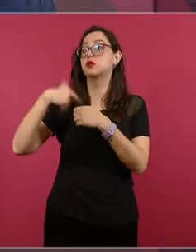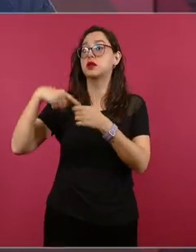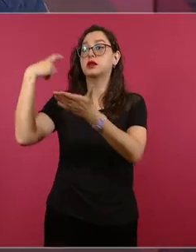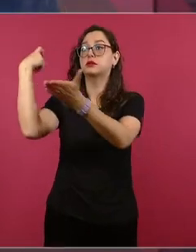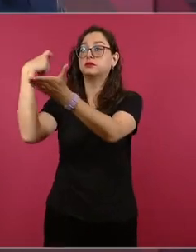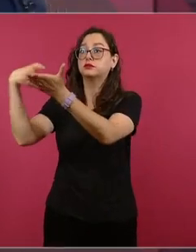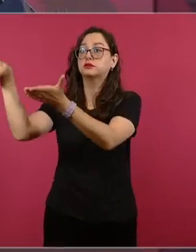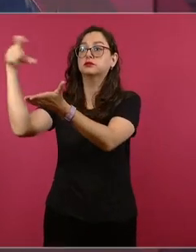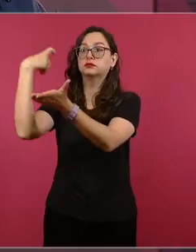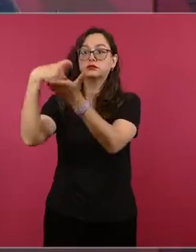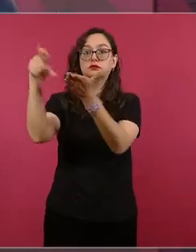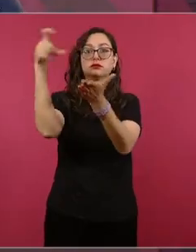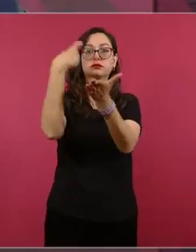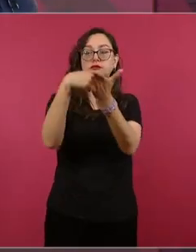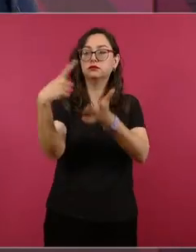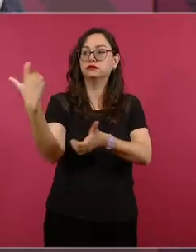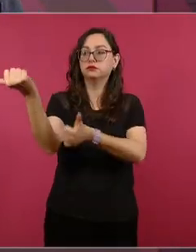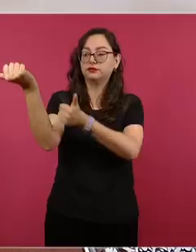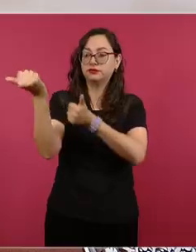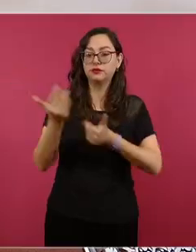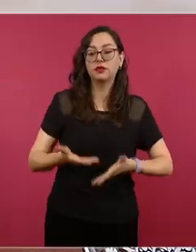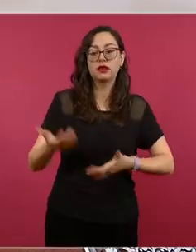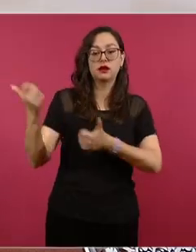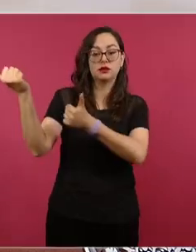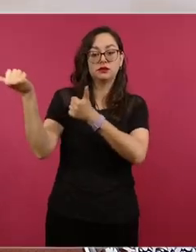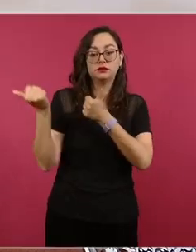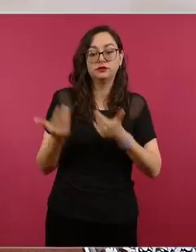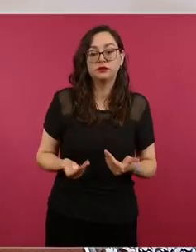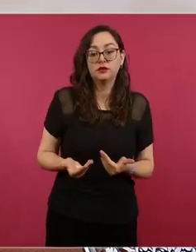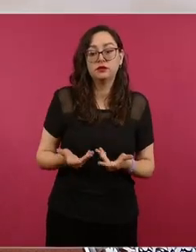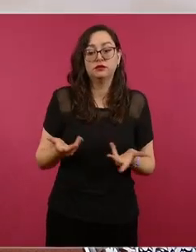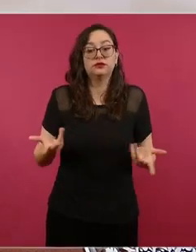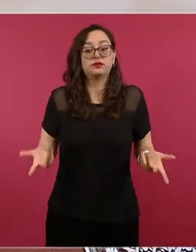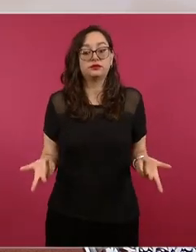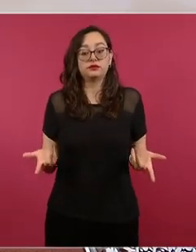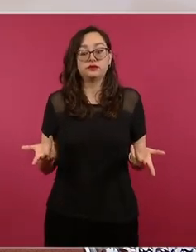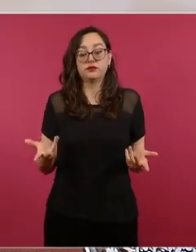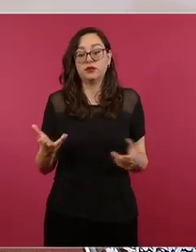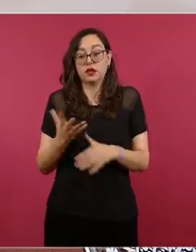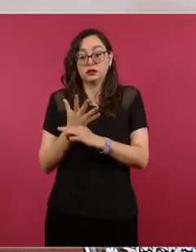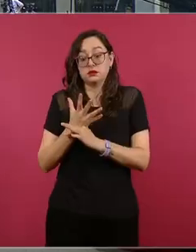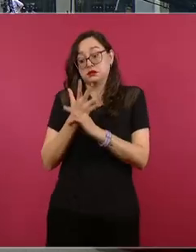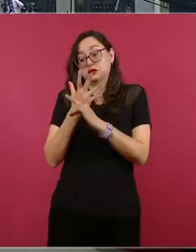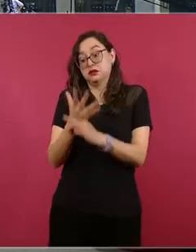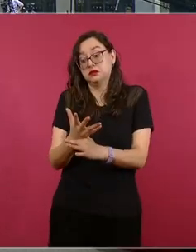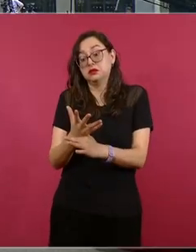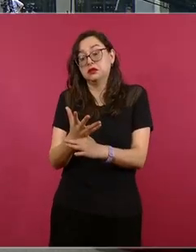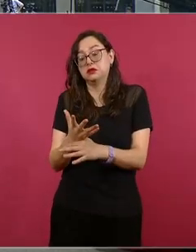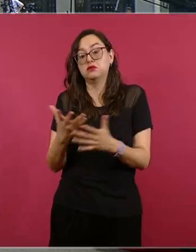Parten también de un criterio de que en un mundo globalizado